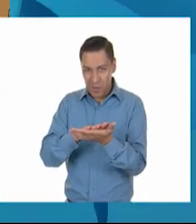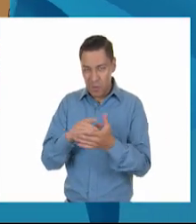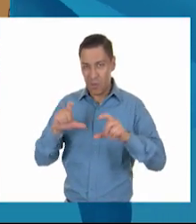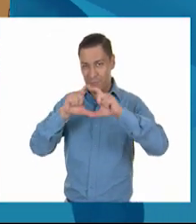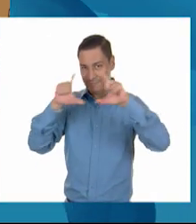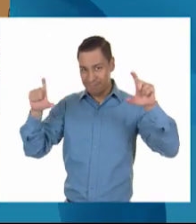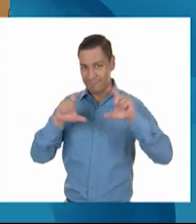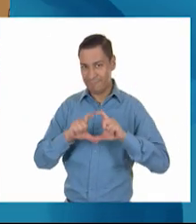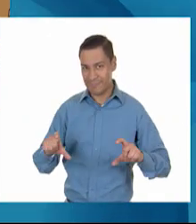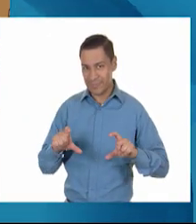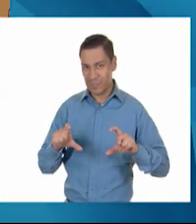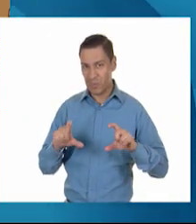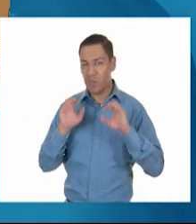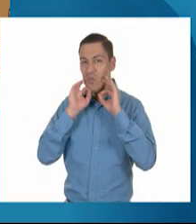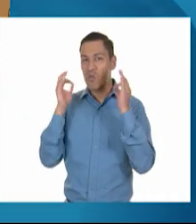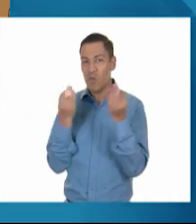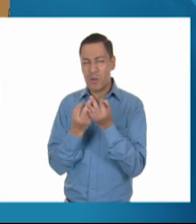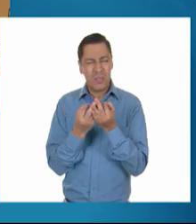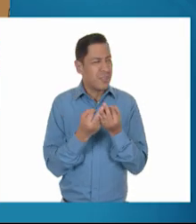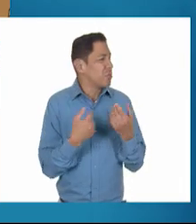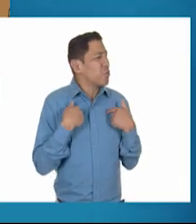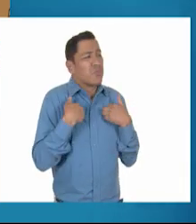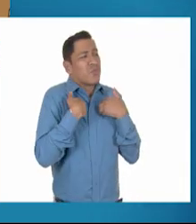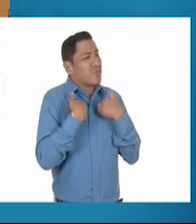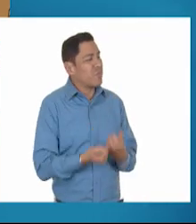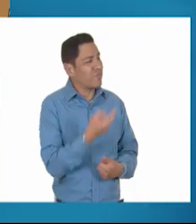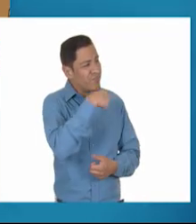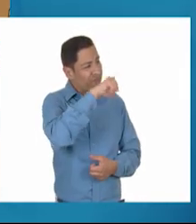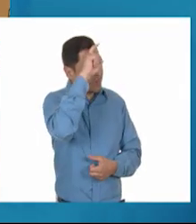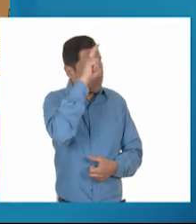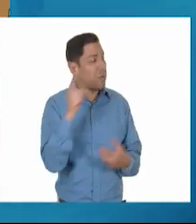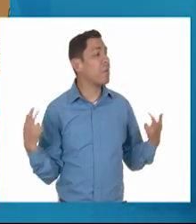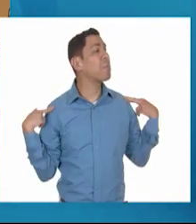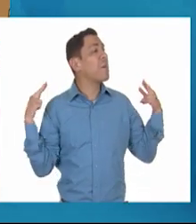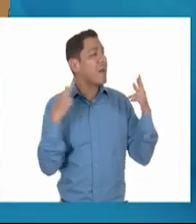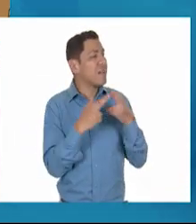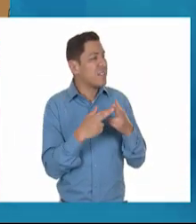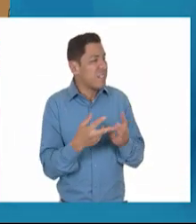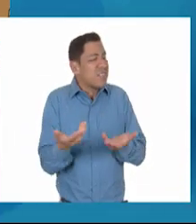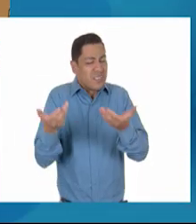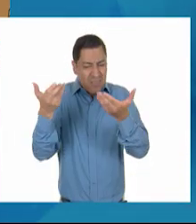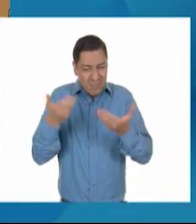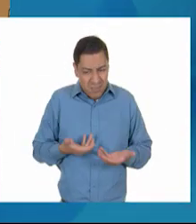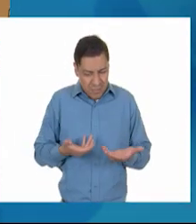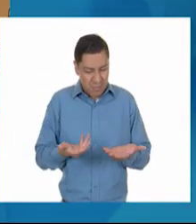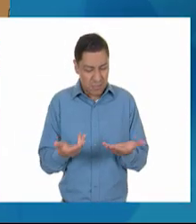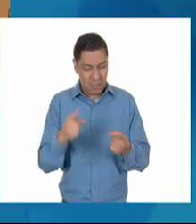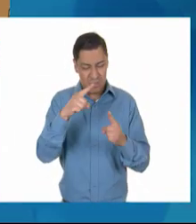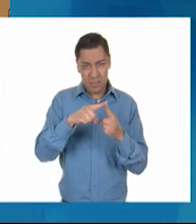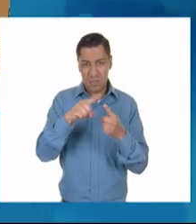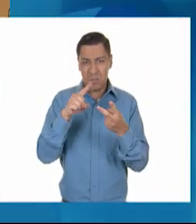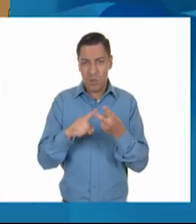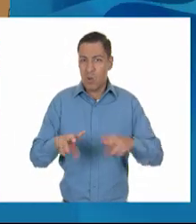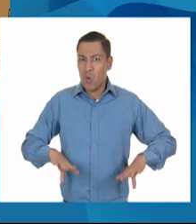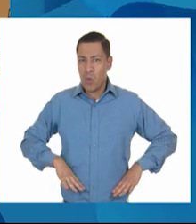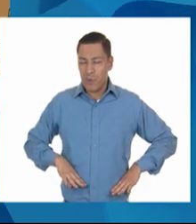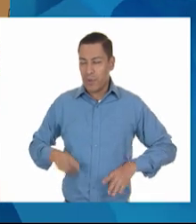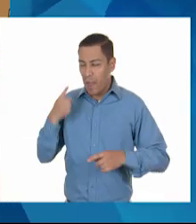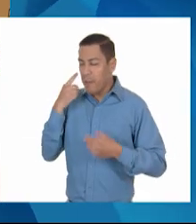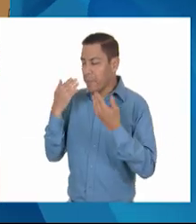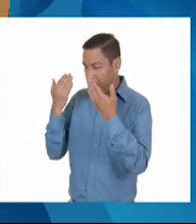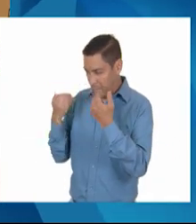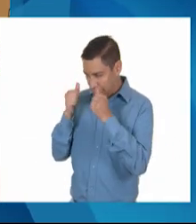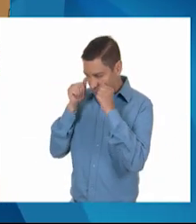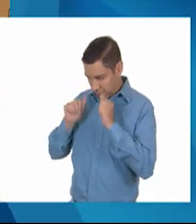Es lo que no entiendo, don Leopoldo. Pues, ¿qué quiere la maestra? ¿Cuáles dos formas? A ver, Cupertino, pon atención.